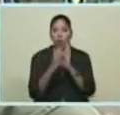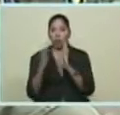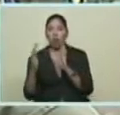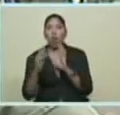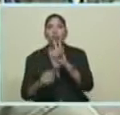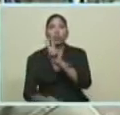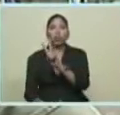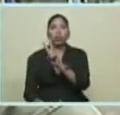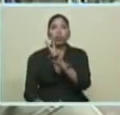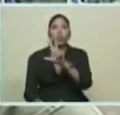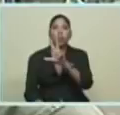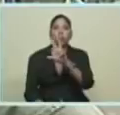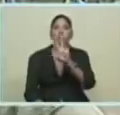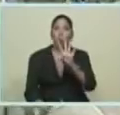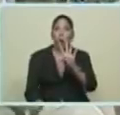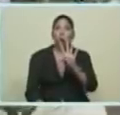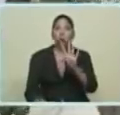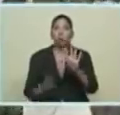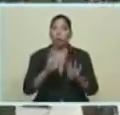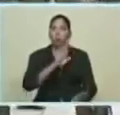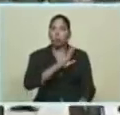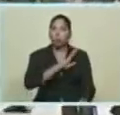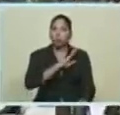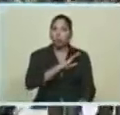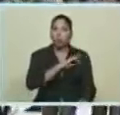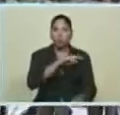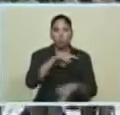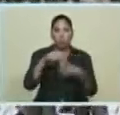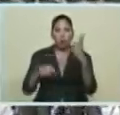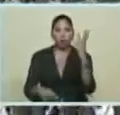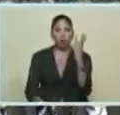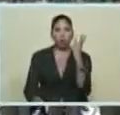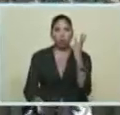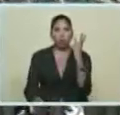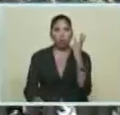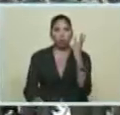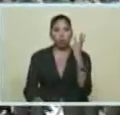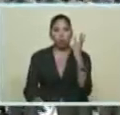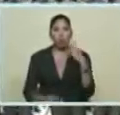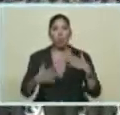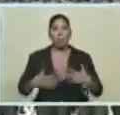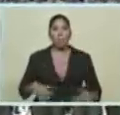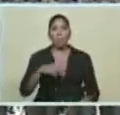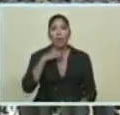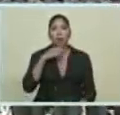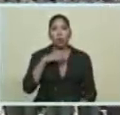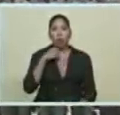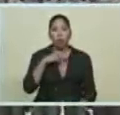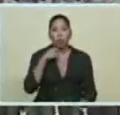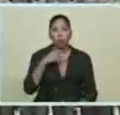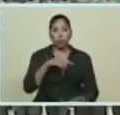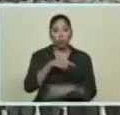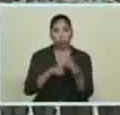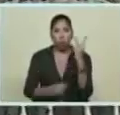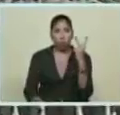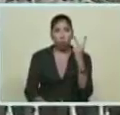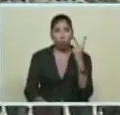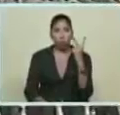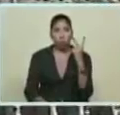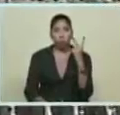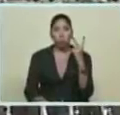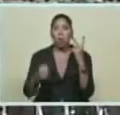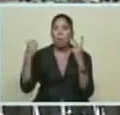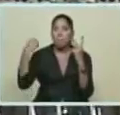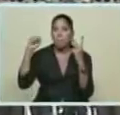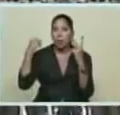234 correspondieron a los componentes, a los cuatro componentes de la milicia. Y dos fueron operaciones